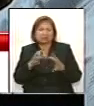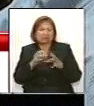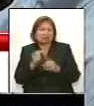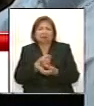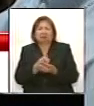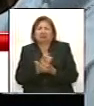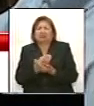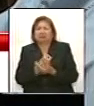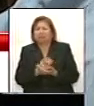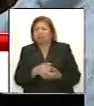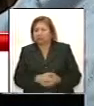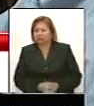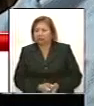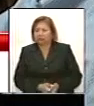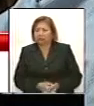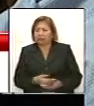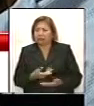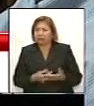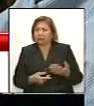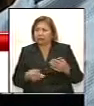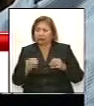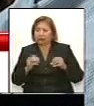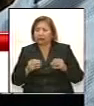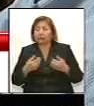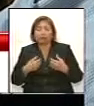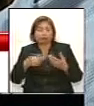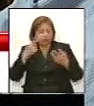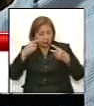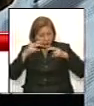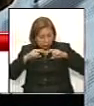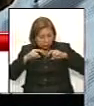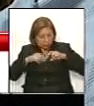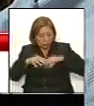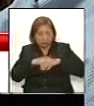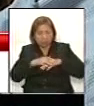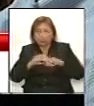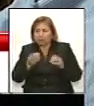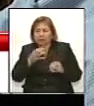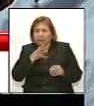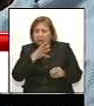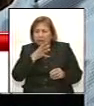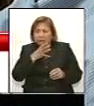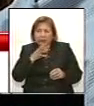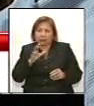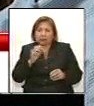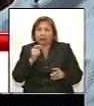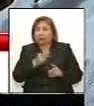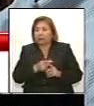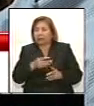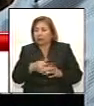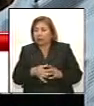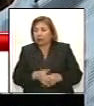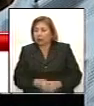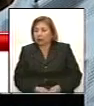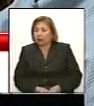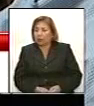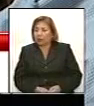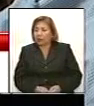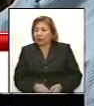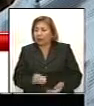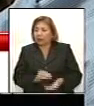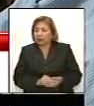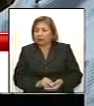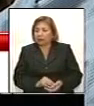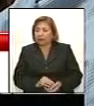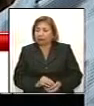que si lo que nos está compartiendo puede ser canalizado, ya no solo tal vez como acoso, pero sí como un tipo penal, se le informa